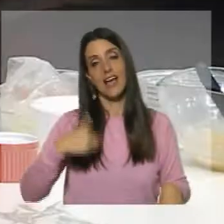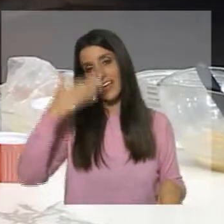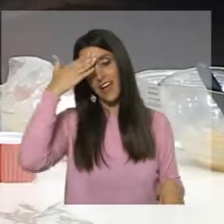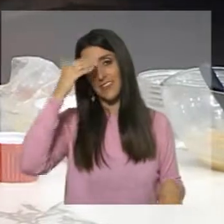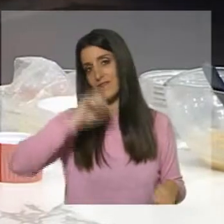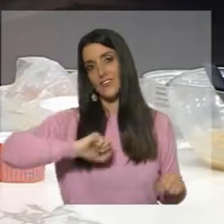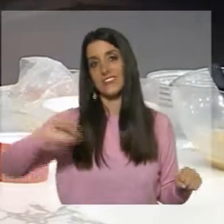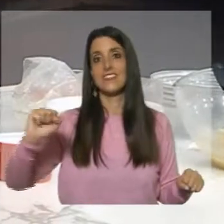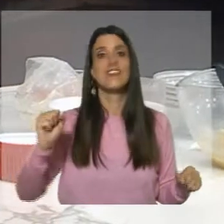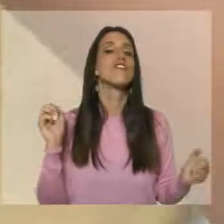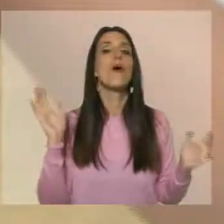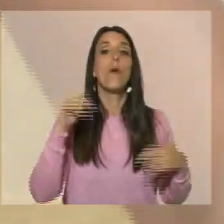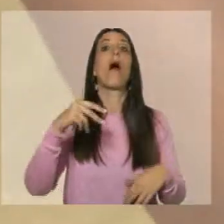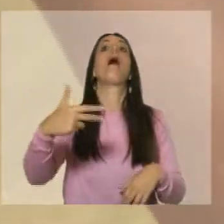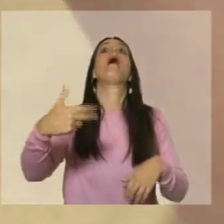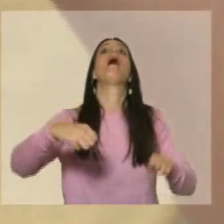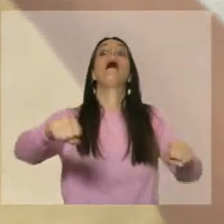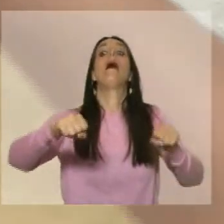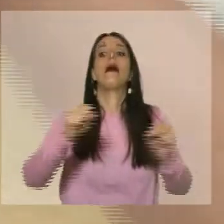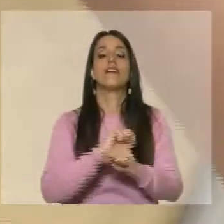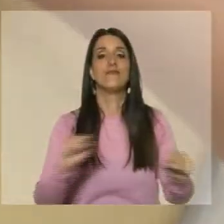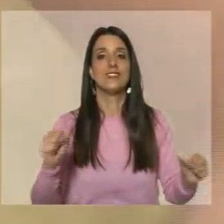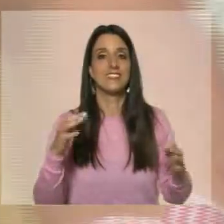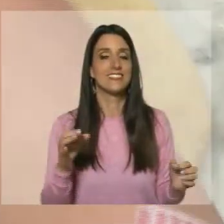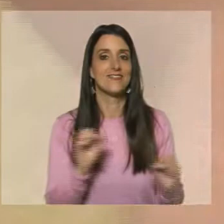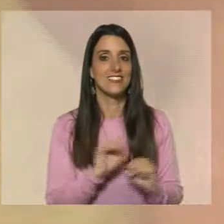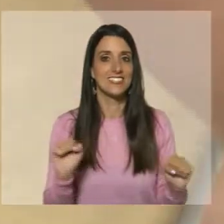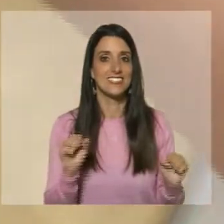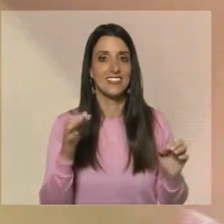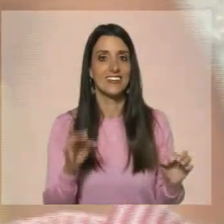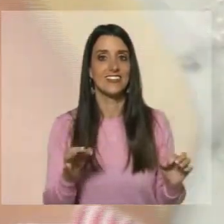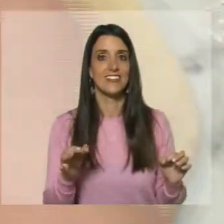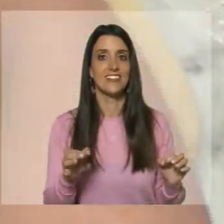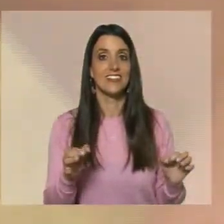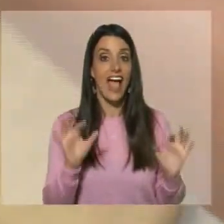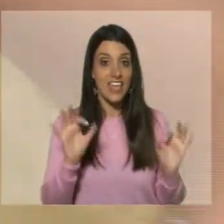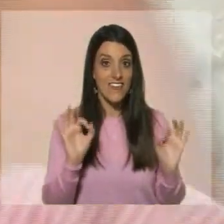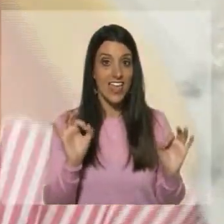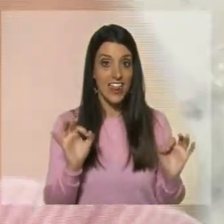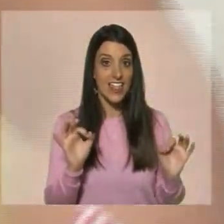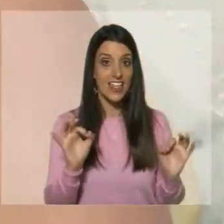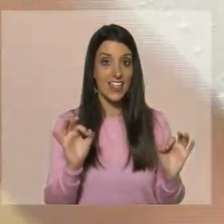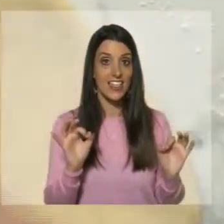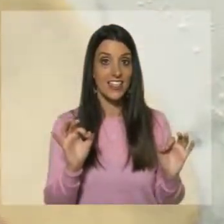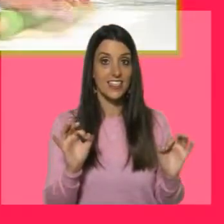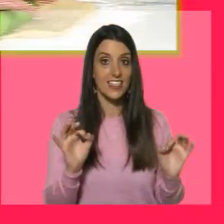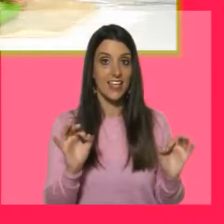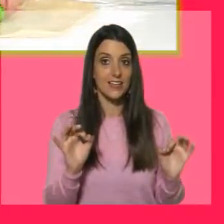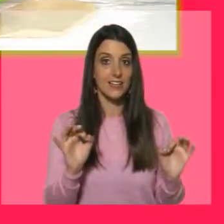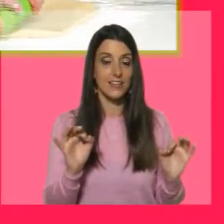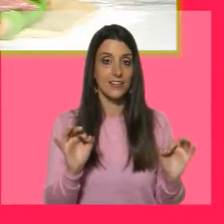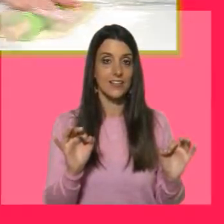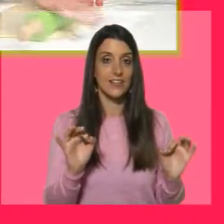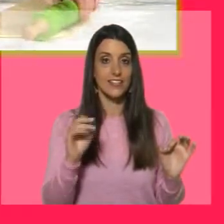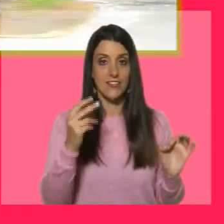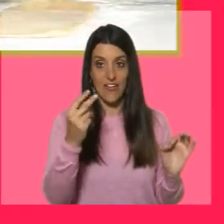pará, pero no puedo. Es imposible. Mira, tengo que pararme así y así. Y ahora vamos para adelante, ahí, capaz. Ahí va bien. La masa, sí, ahí estamos bien. Bien. Ustedes no